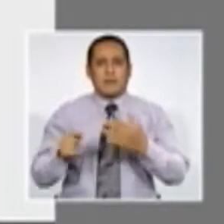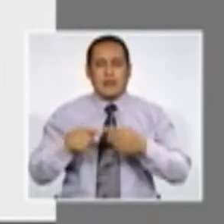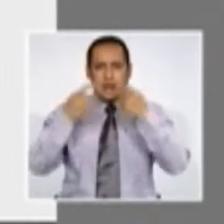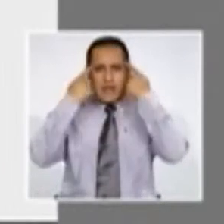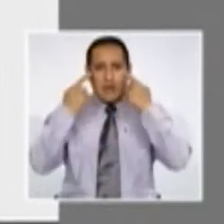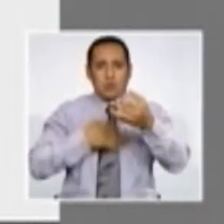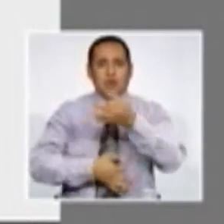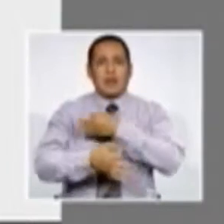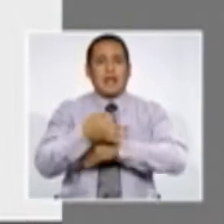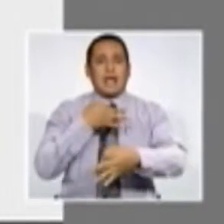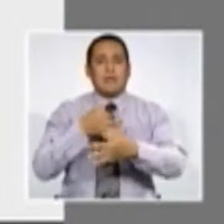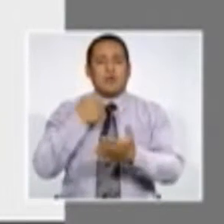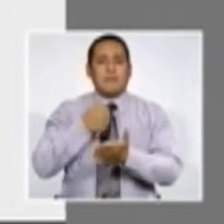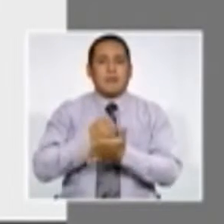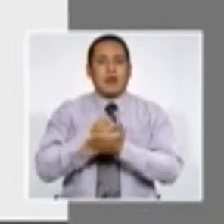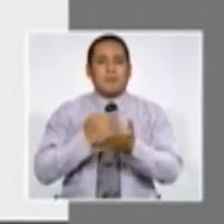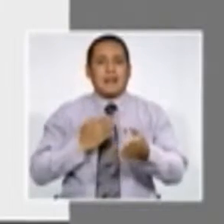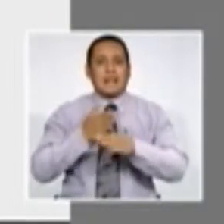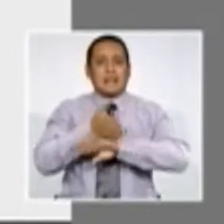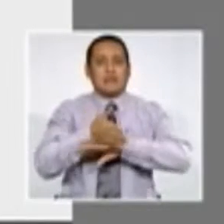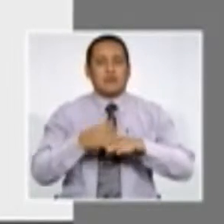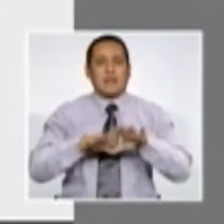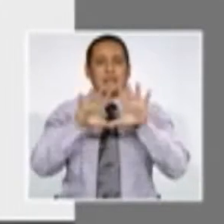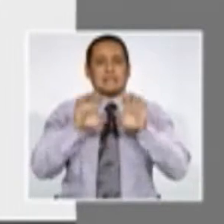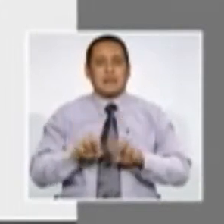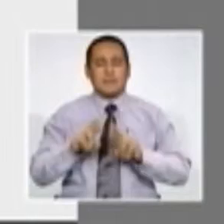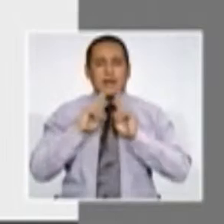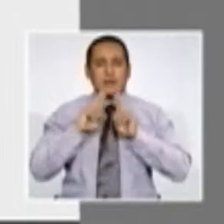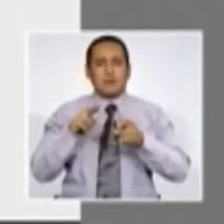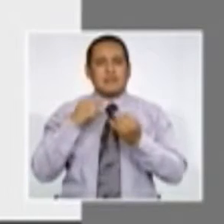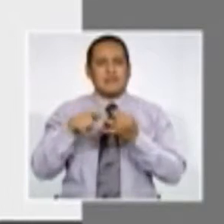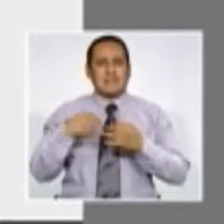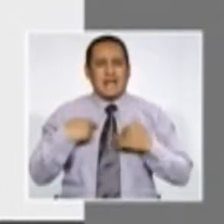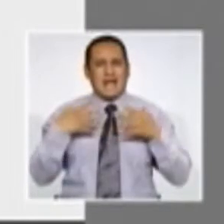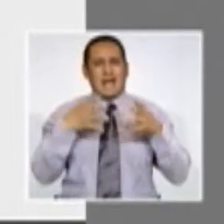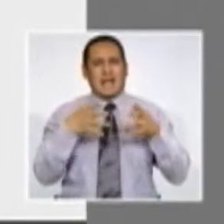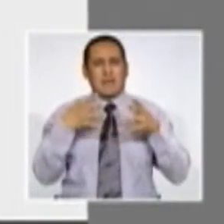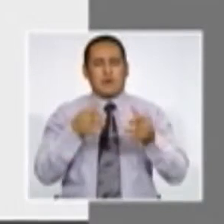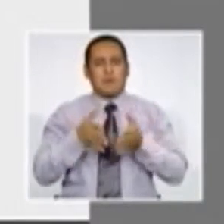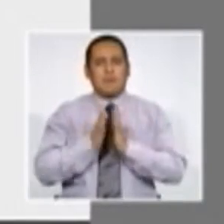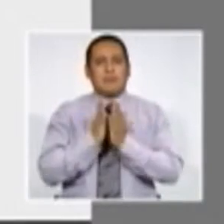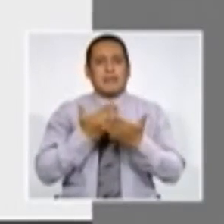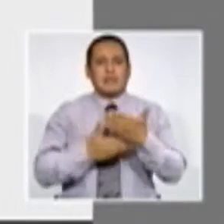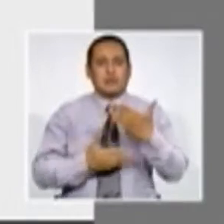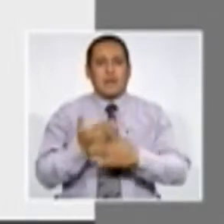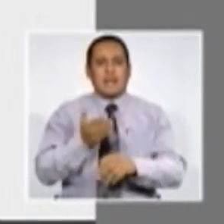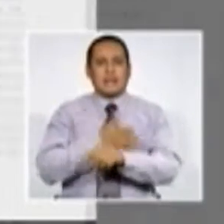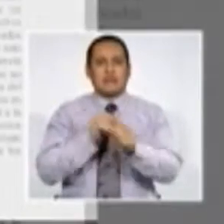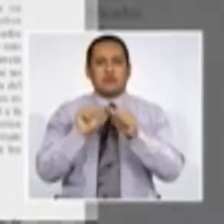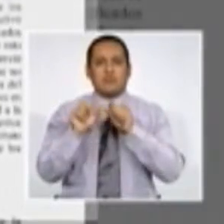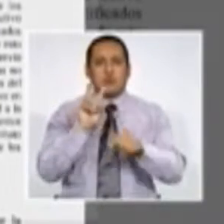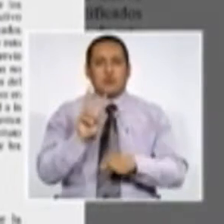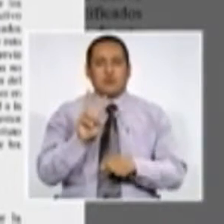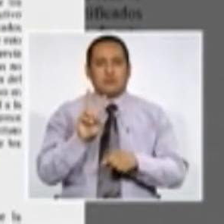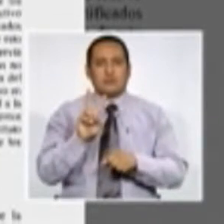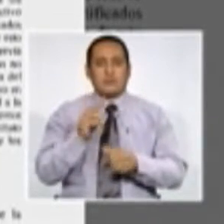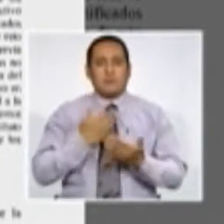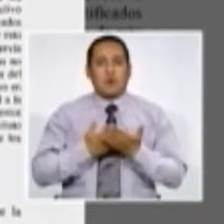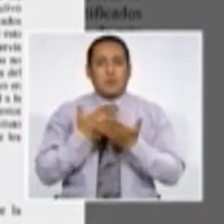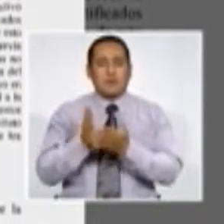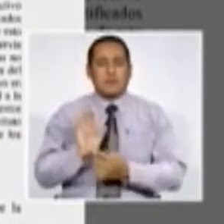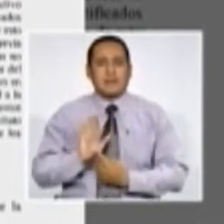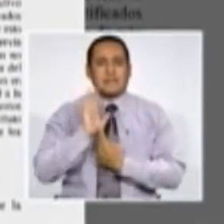que anulaba el condicionamiento al pago para el ingreso, evaluación y respuesta a los reclamos formulados, el artículo